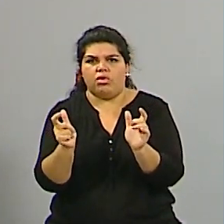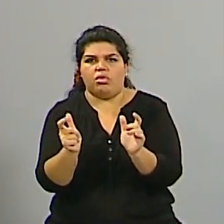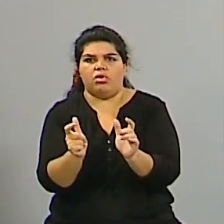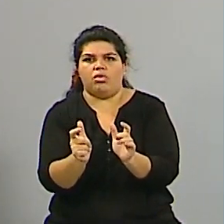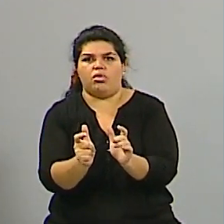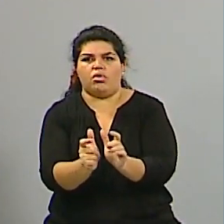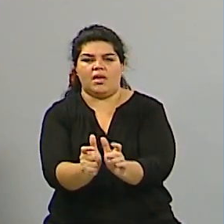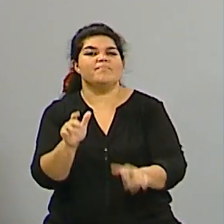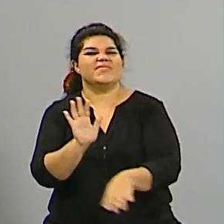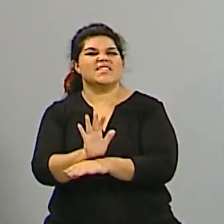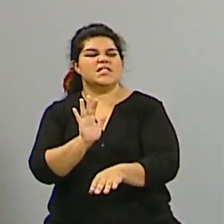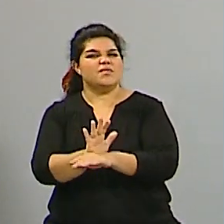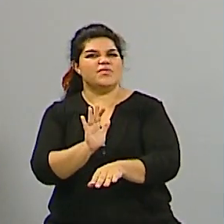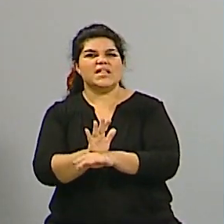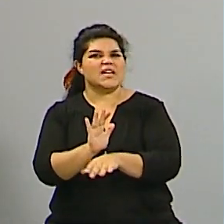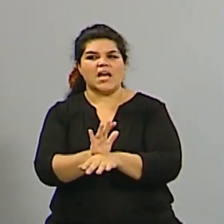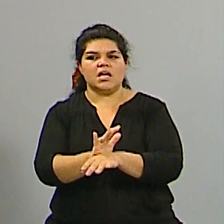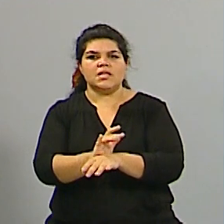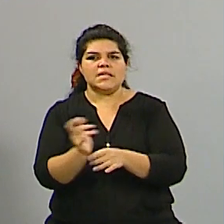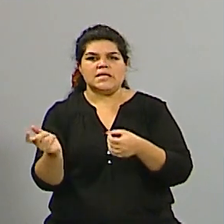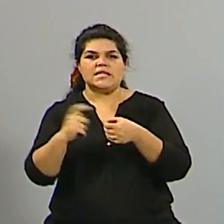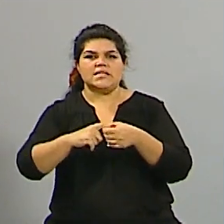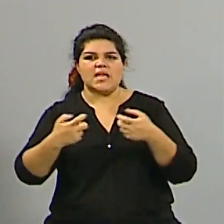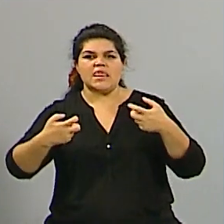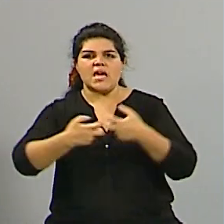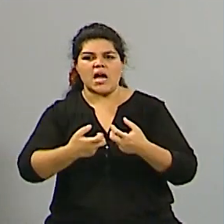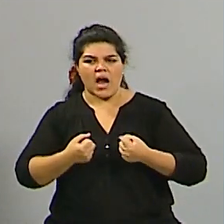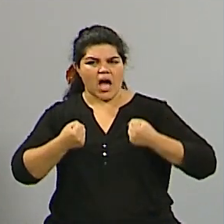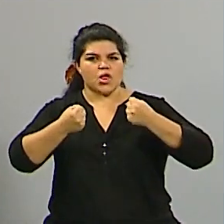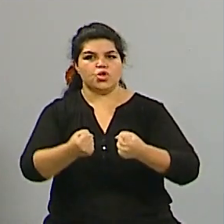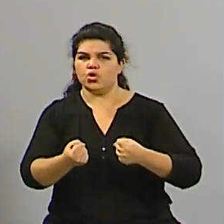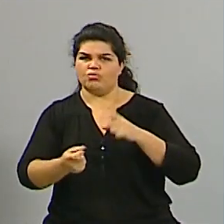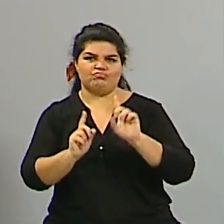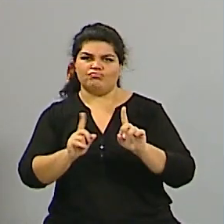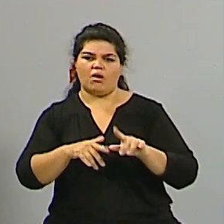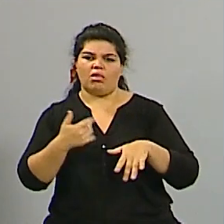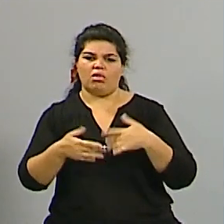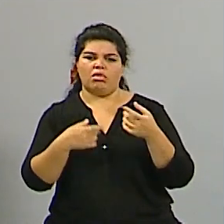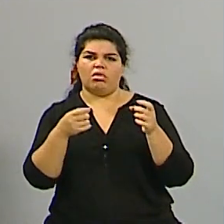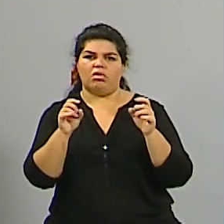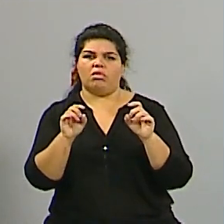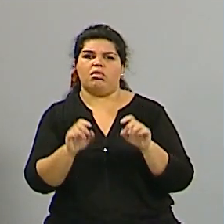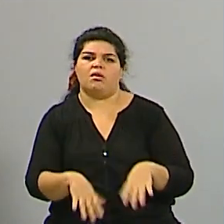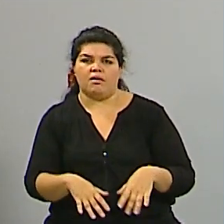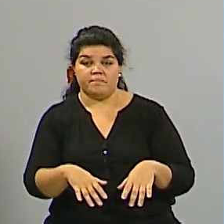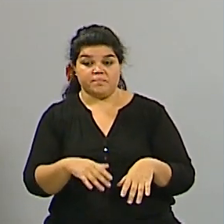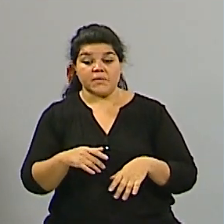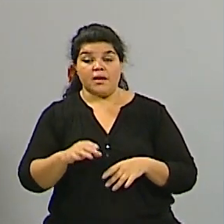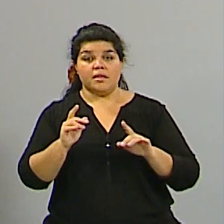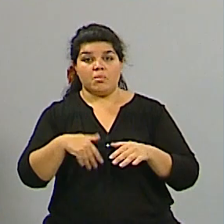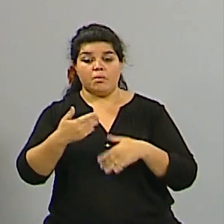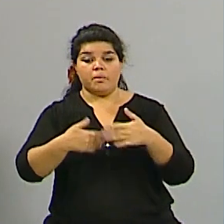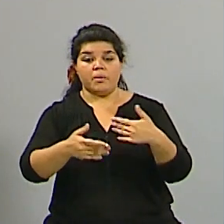un derrumbe. Cuando hay recomposición sindical del 2004 en adelante,